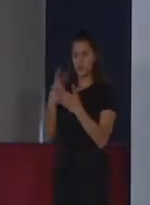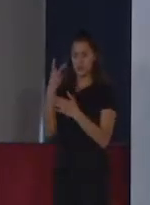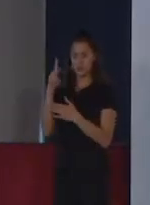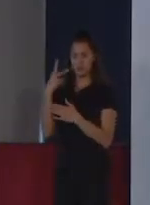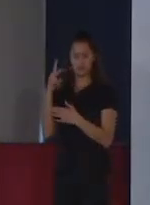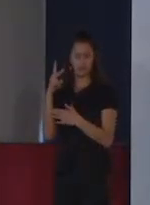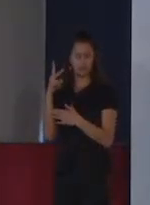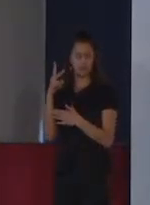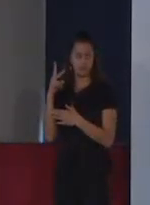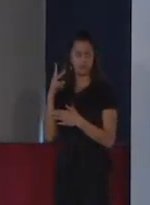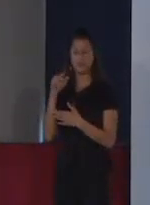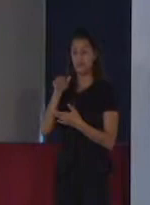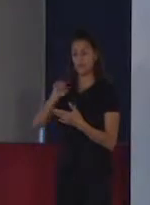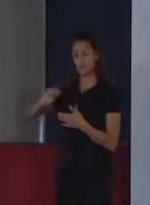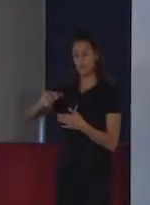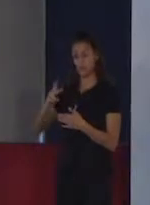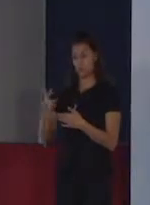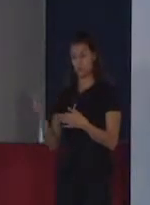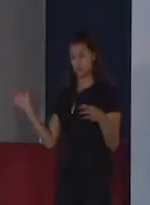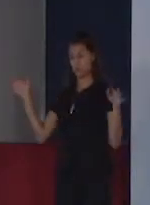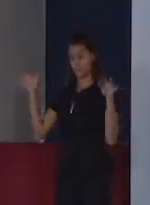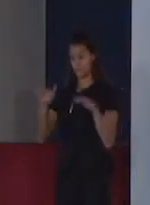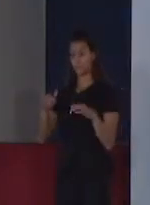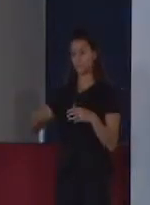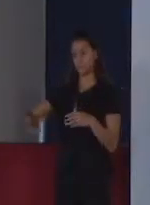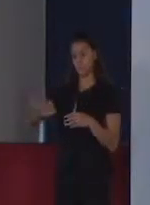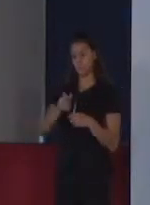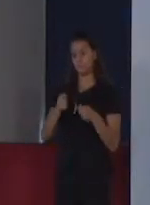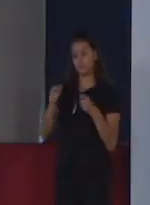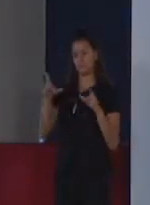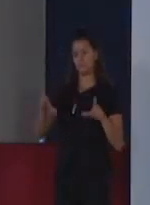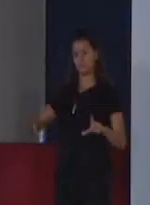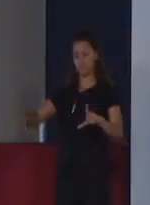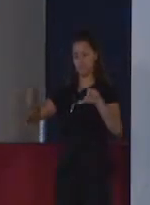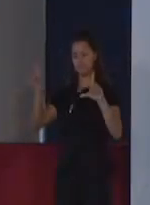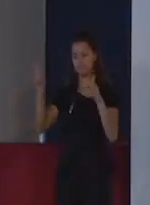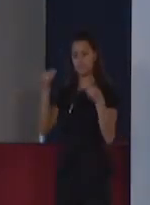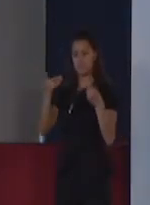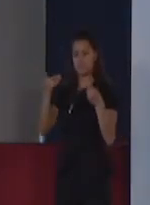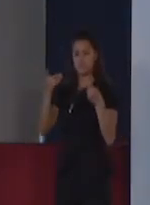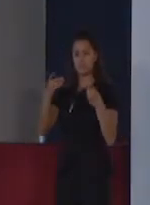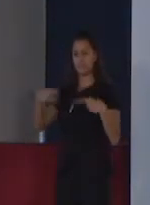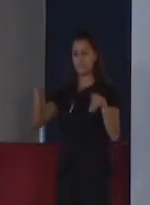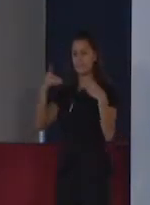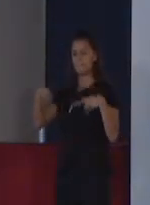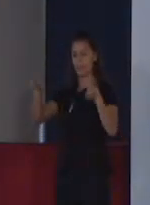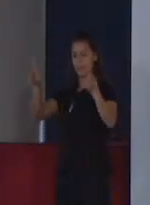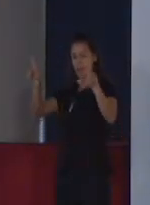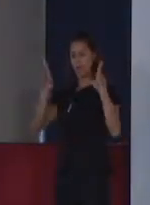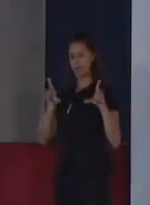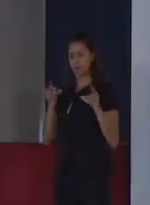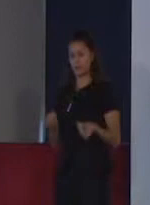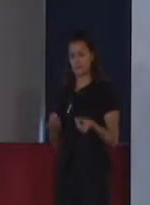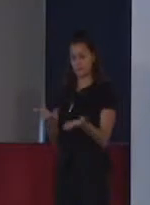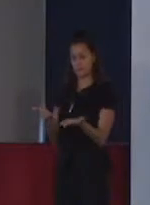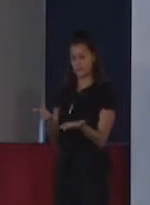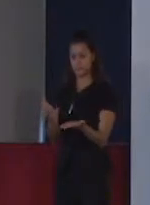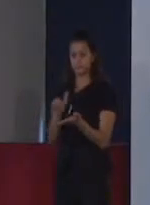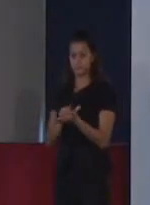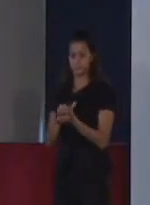esa segunda parte, en ese segundo encuentro, ustedes recibirán su diploma de certificación de la que les hemos